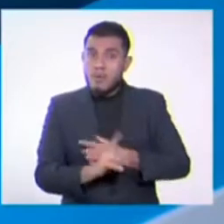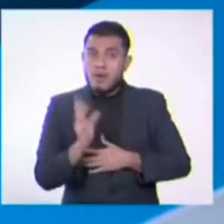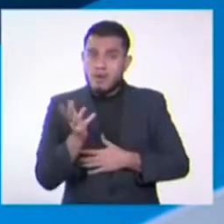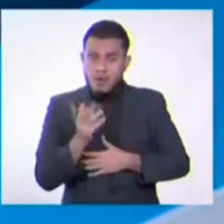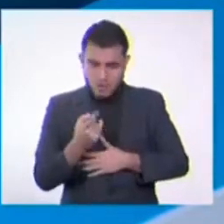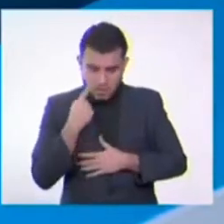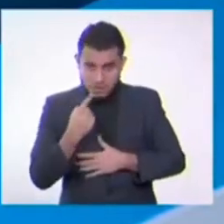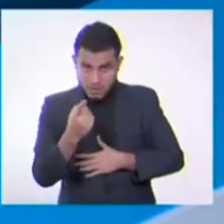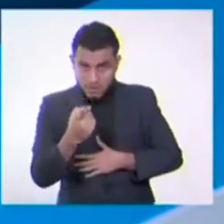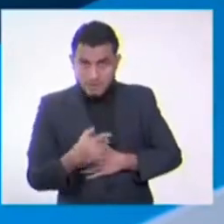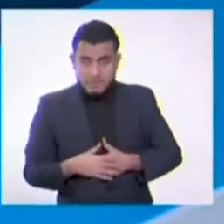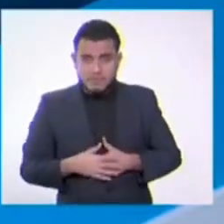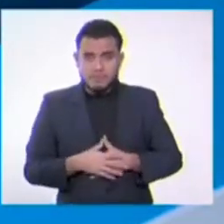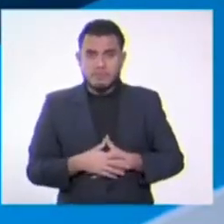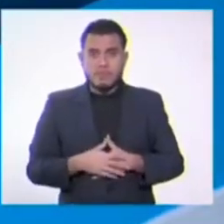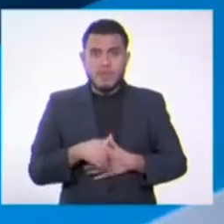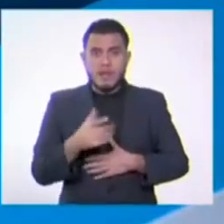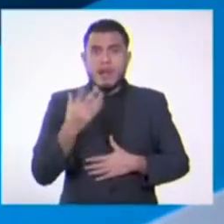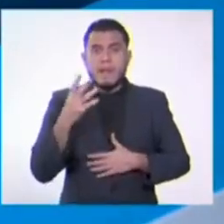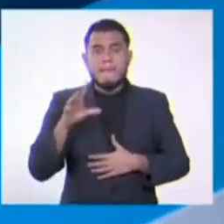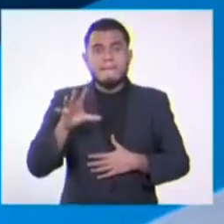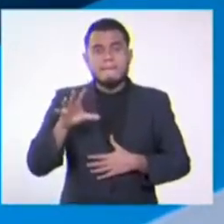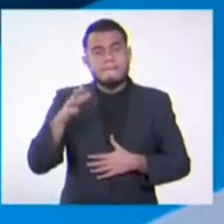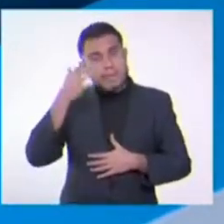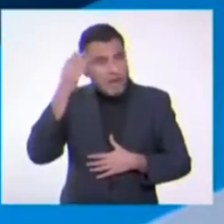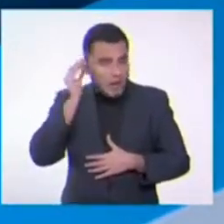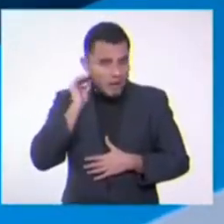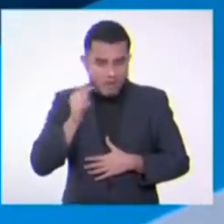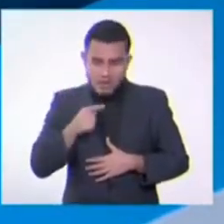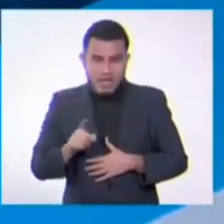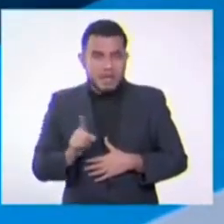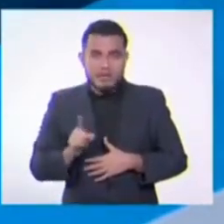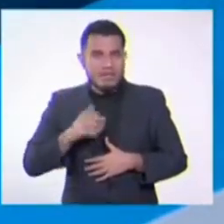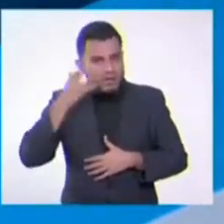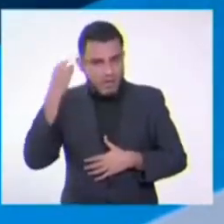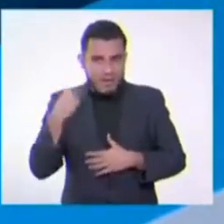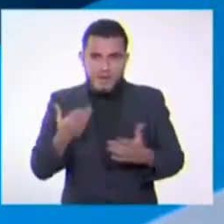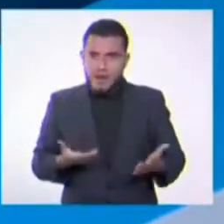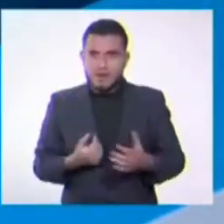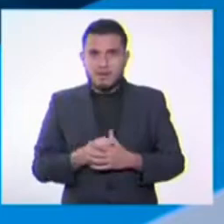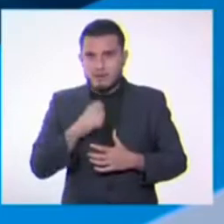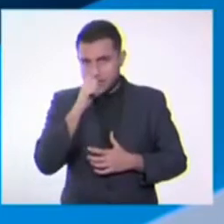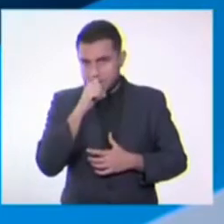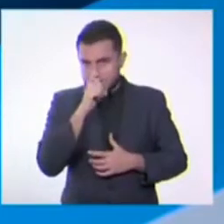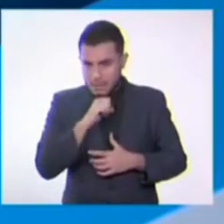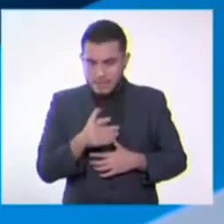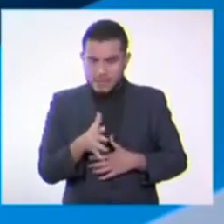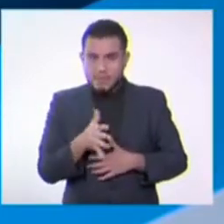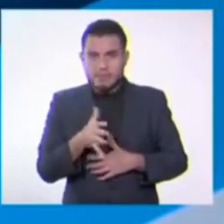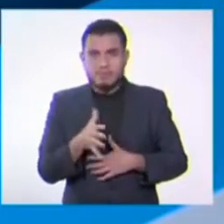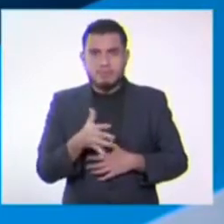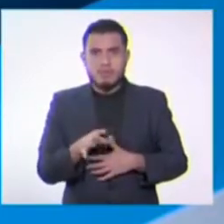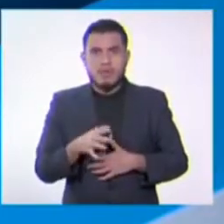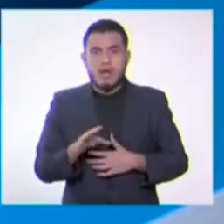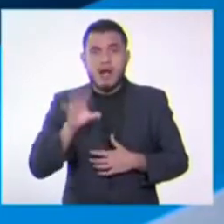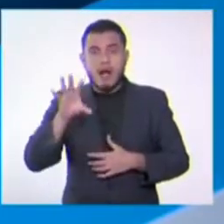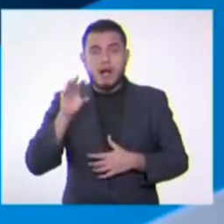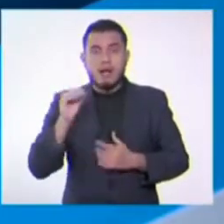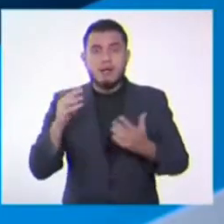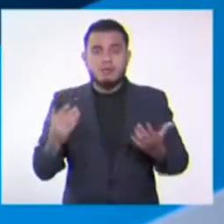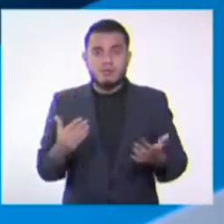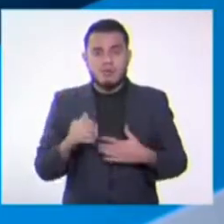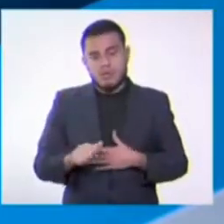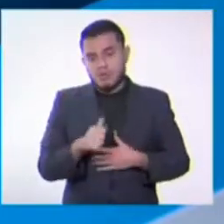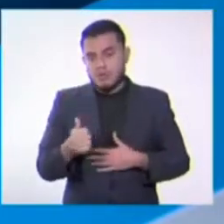colores? Fíjate en el blanco ya no se ve blanco, ahora se ve como una tonalidad azul. Y los